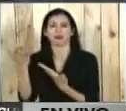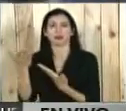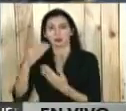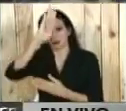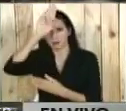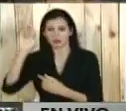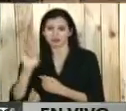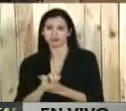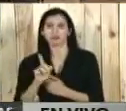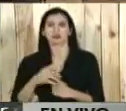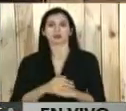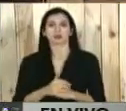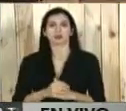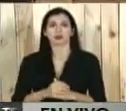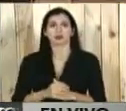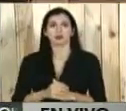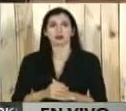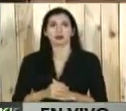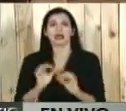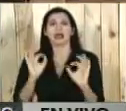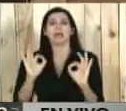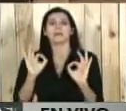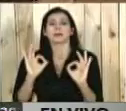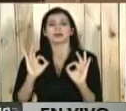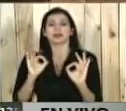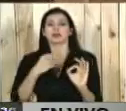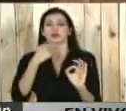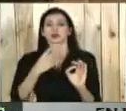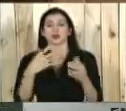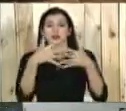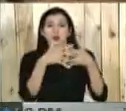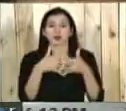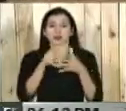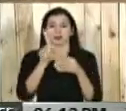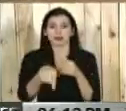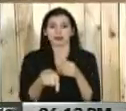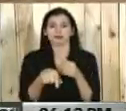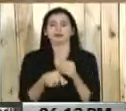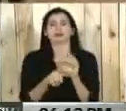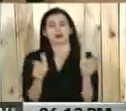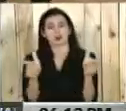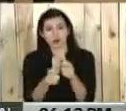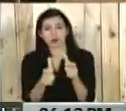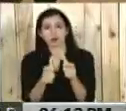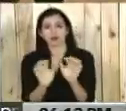República recibió al enviado especial de los Estados Unidos y ahora termina una reunión con